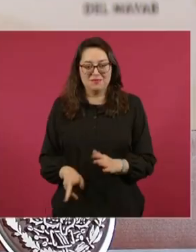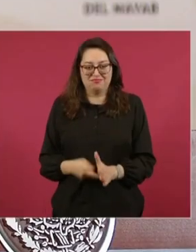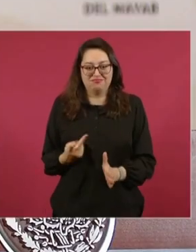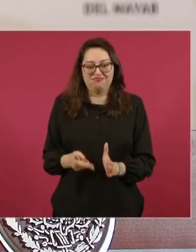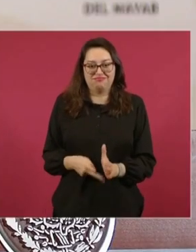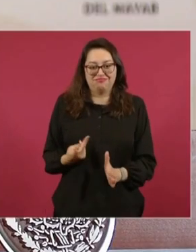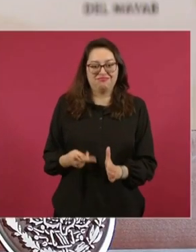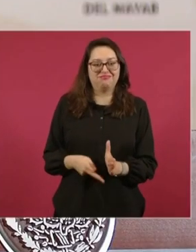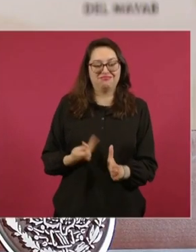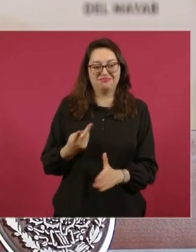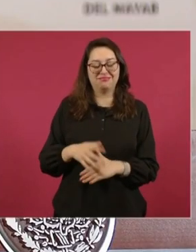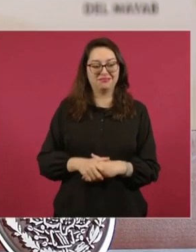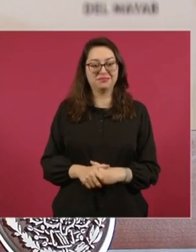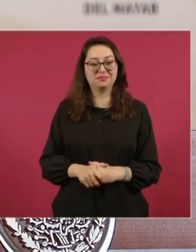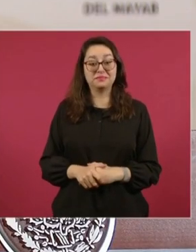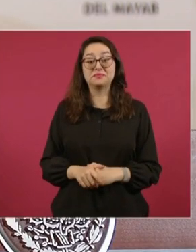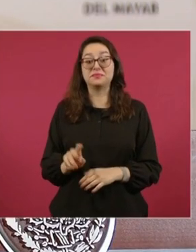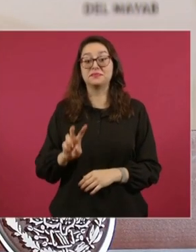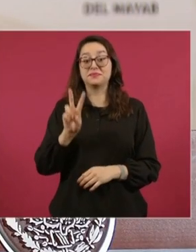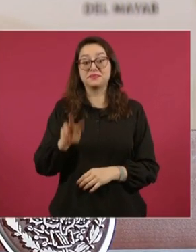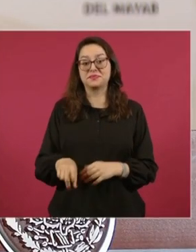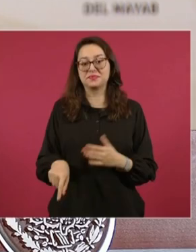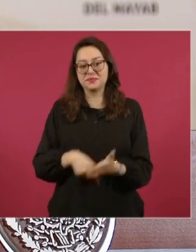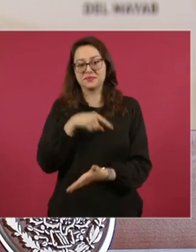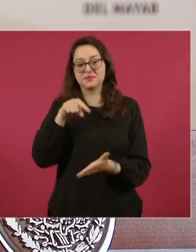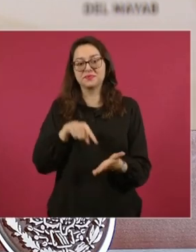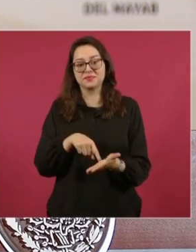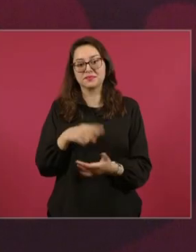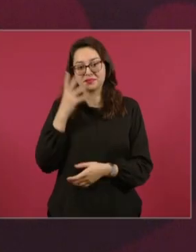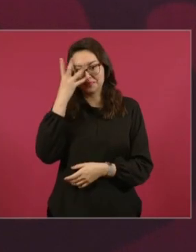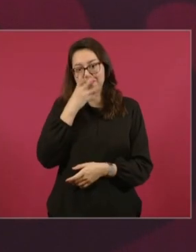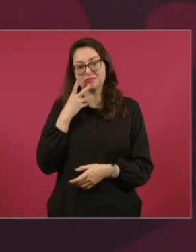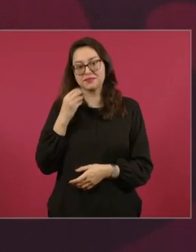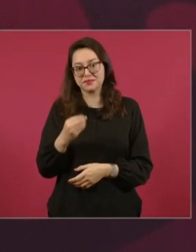Es un lugar muy bello